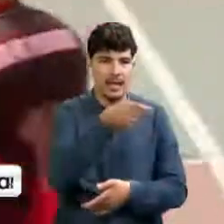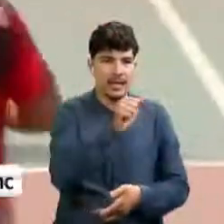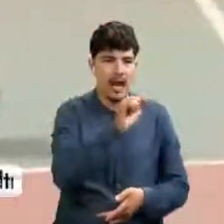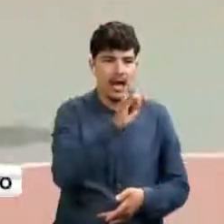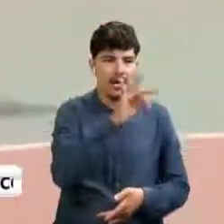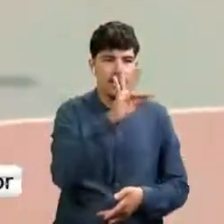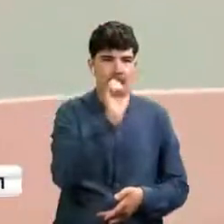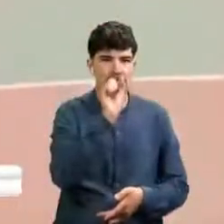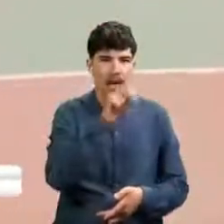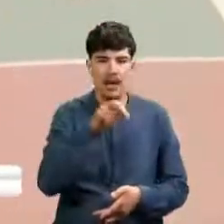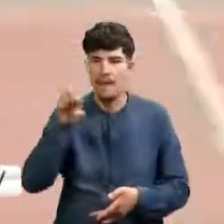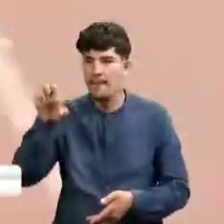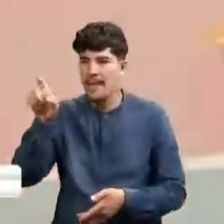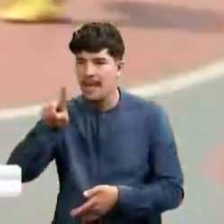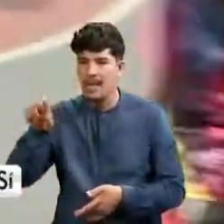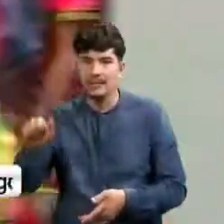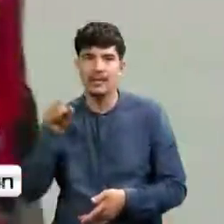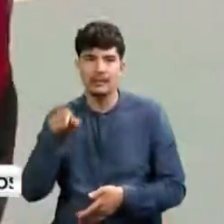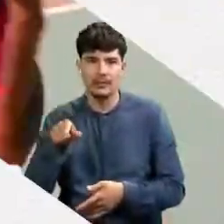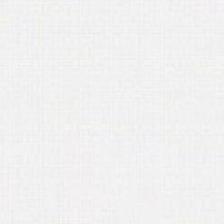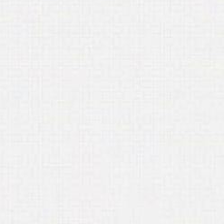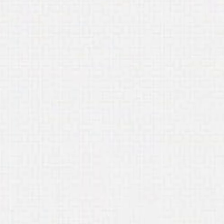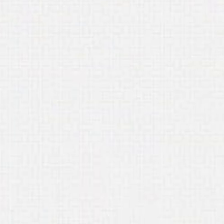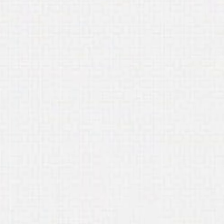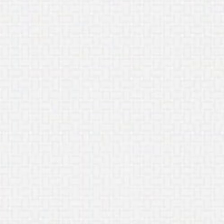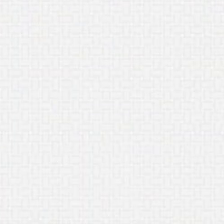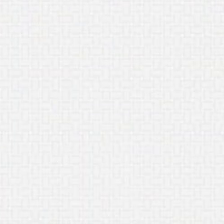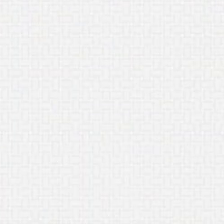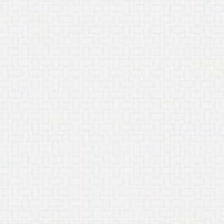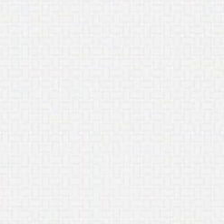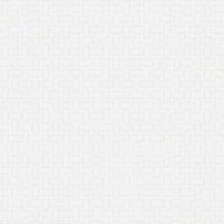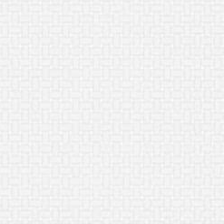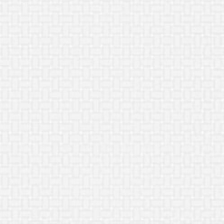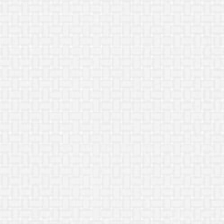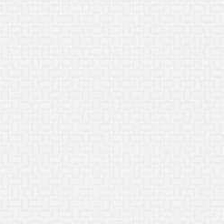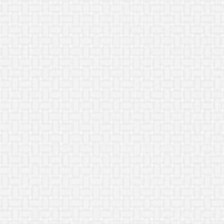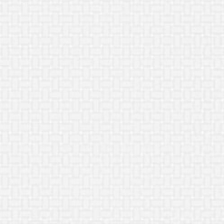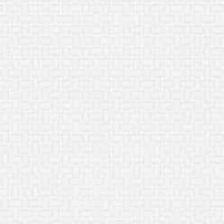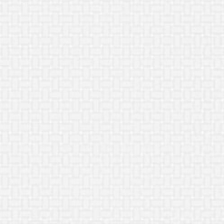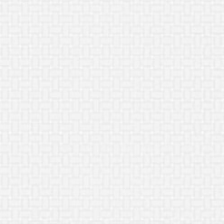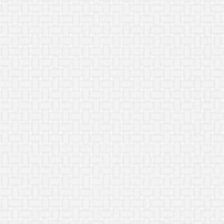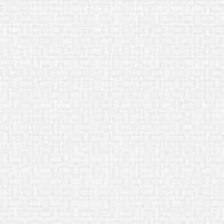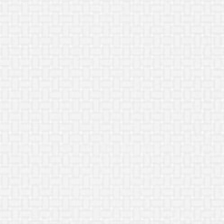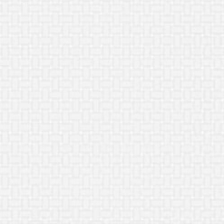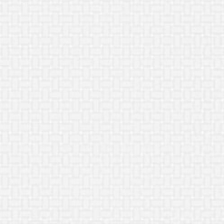y La Pesa, partido que llevará al servicio del Canal Tro. Canaltro.com